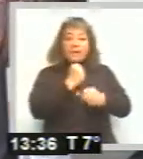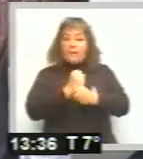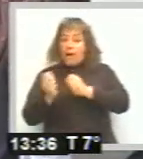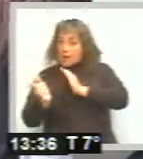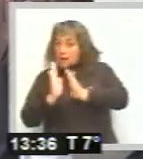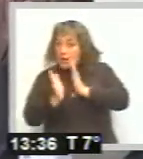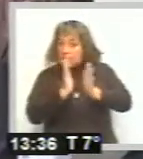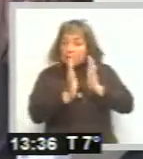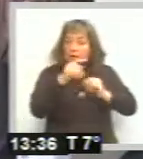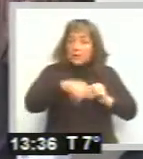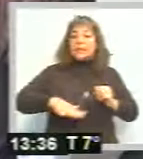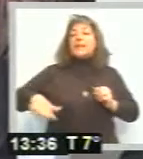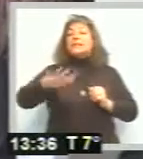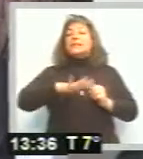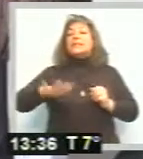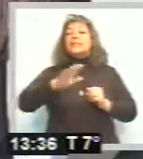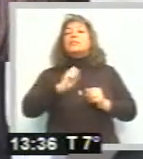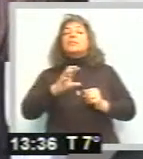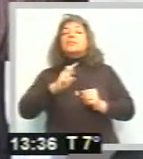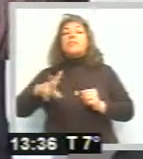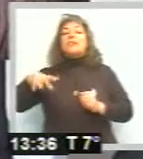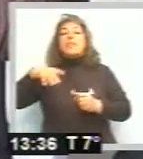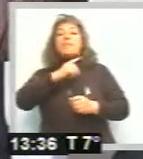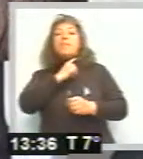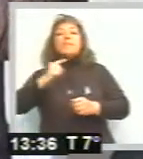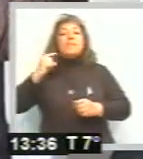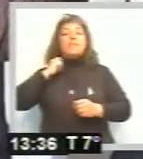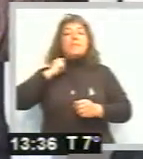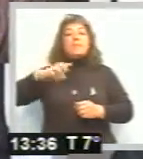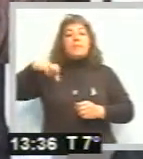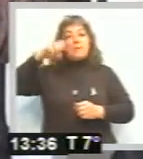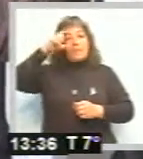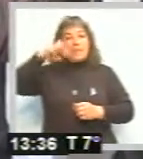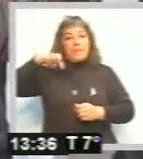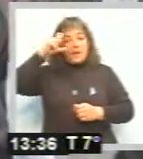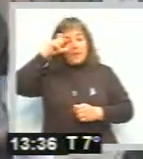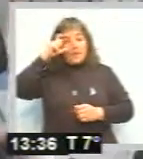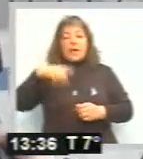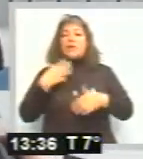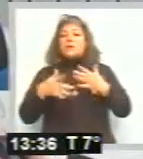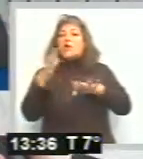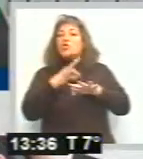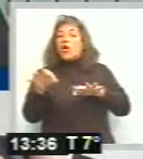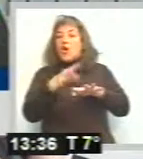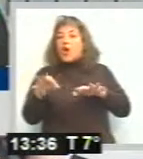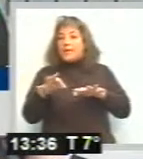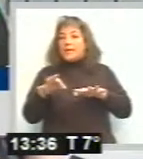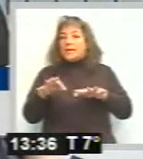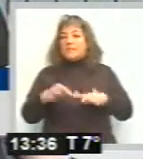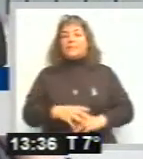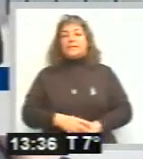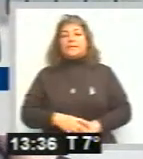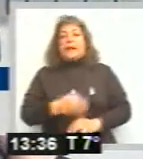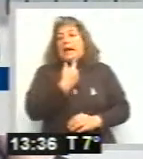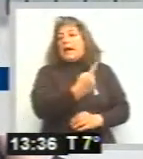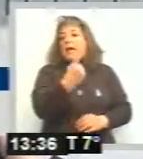en el Centro Barrial Padre Pepe Di Paola organizaron una chocolatera patriótica. Por ejemplo, cada uno tenía una